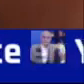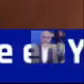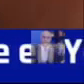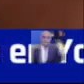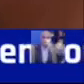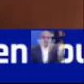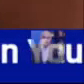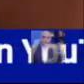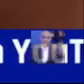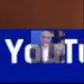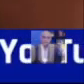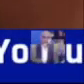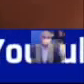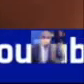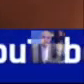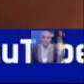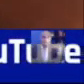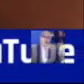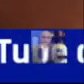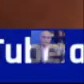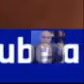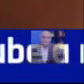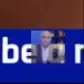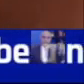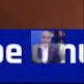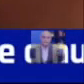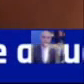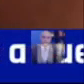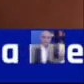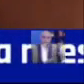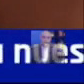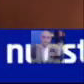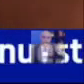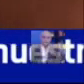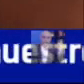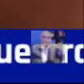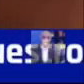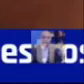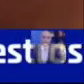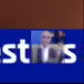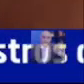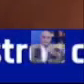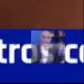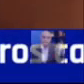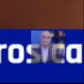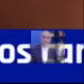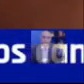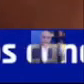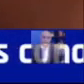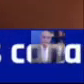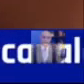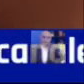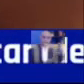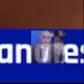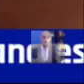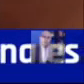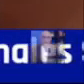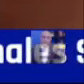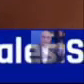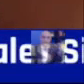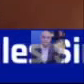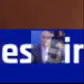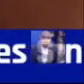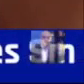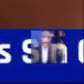ruin y mendaz? Es una lástima, Vicente, y lo digo con mucho dolor como